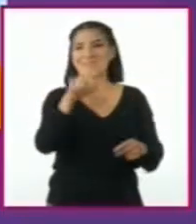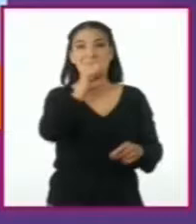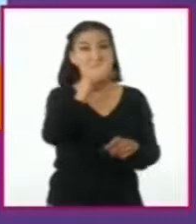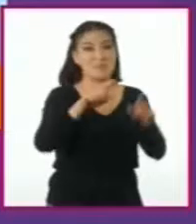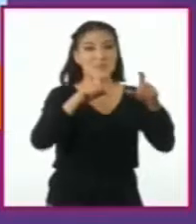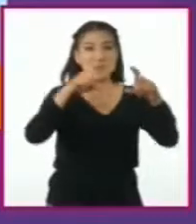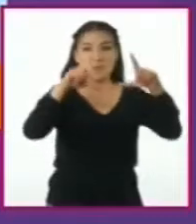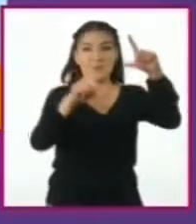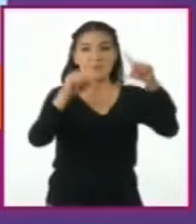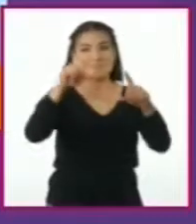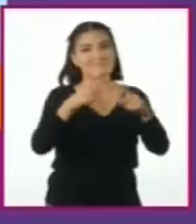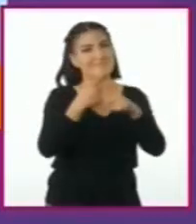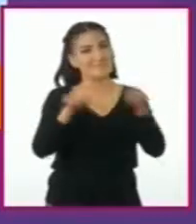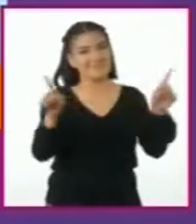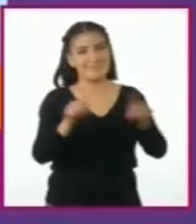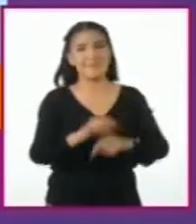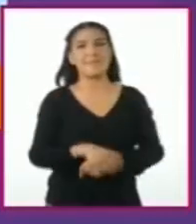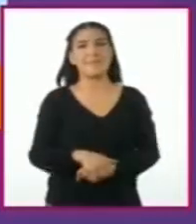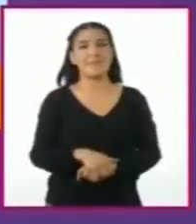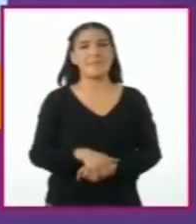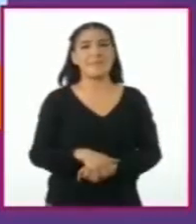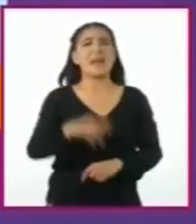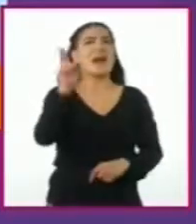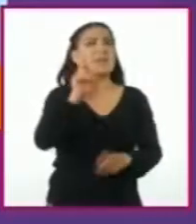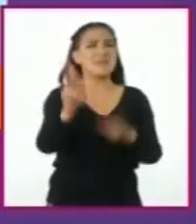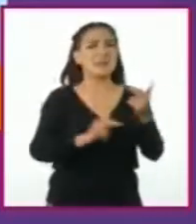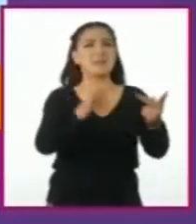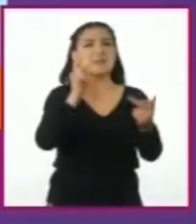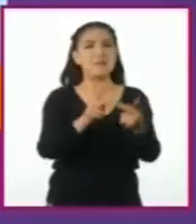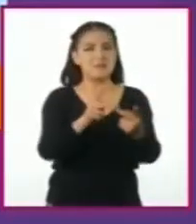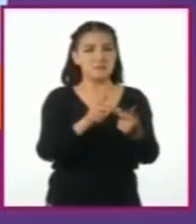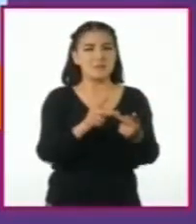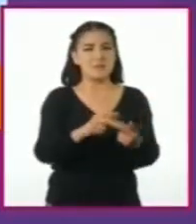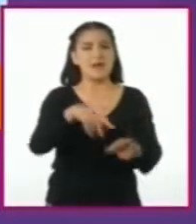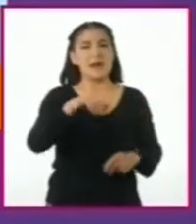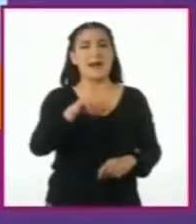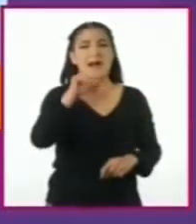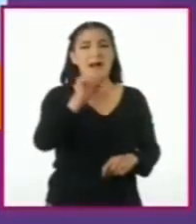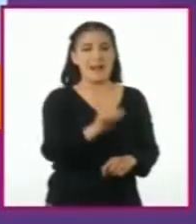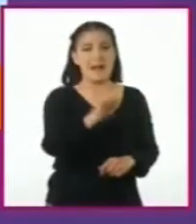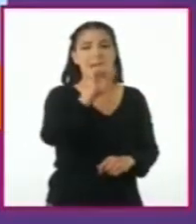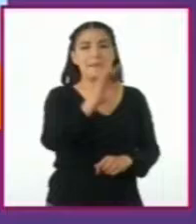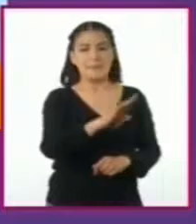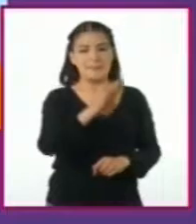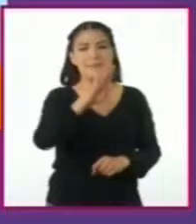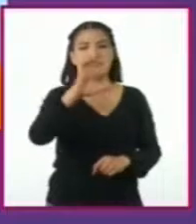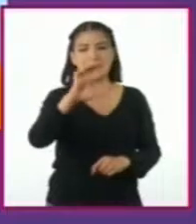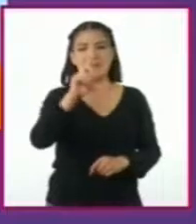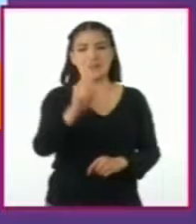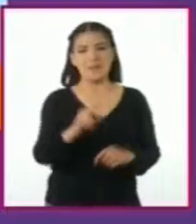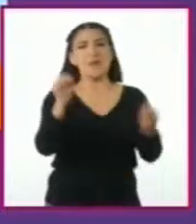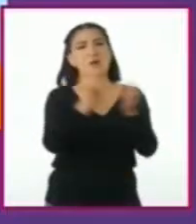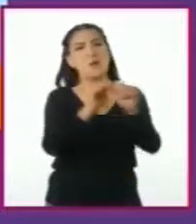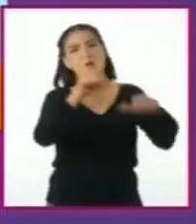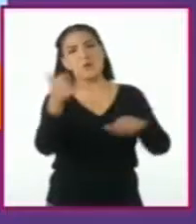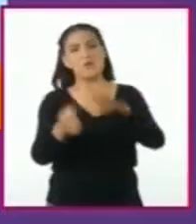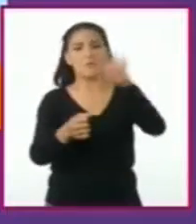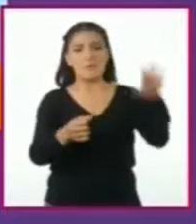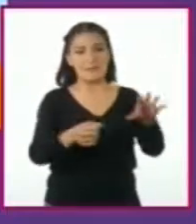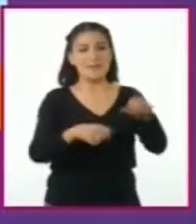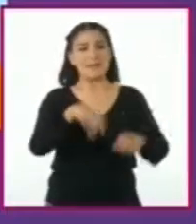forma. ¿Y qué tal si comparamos ahora el cuadrilátero ABCD con el